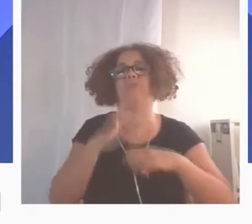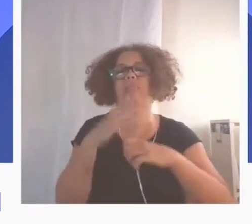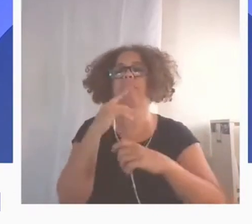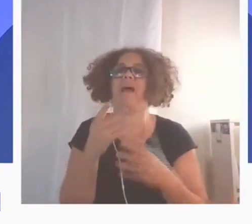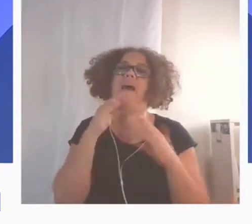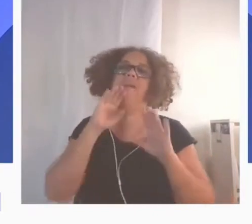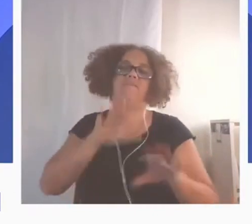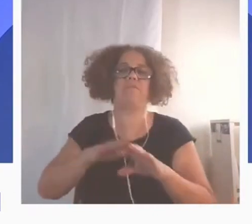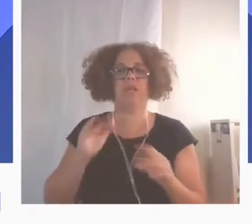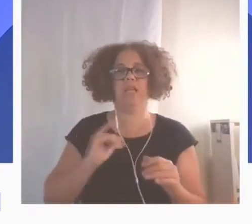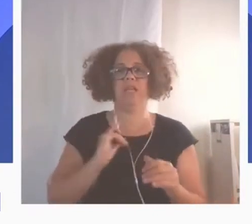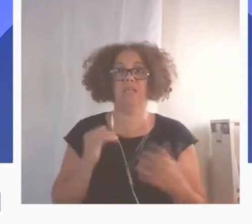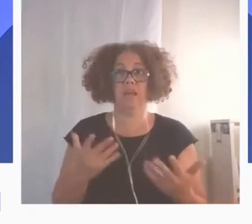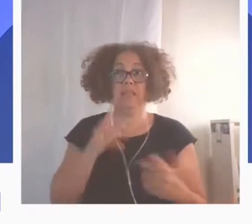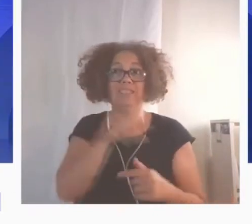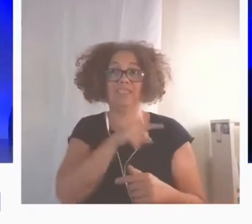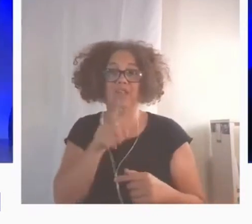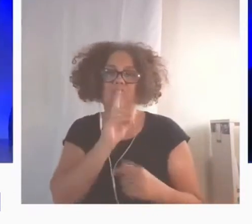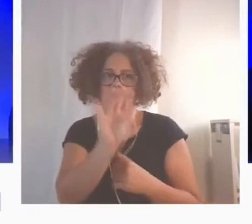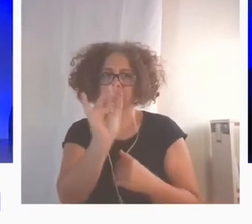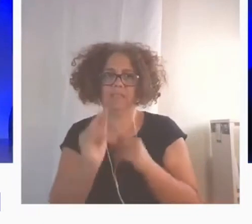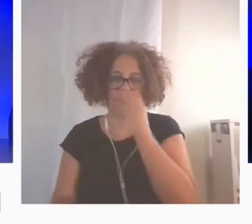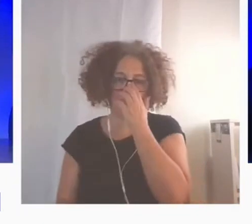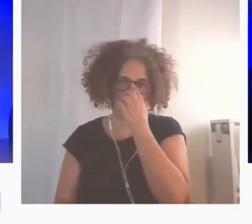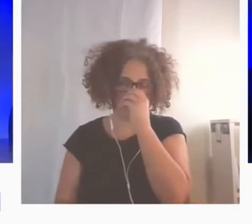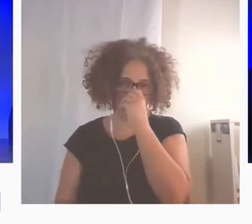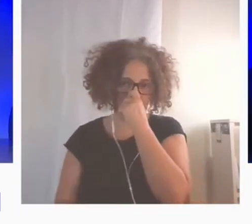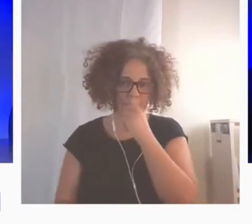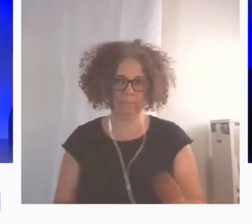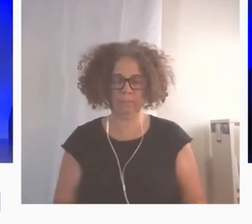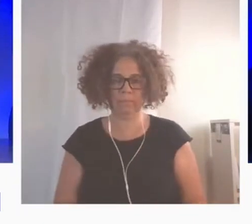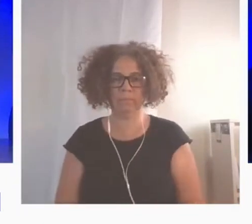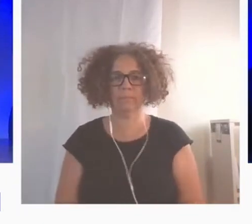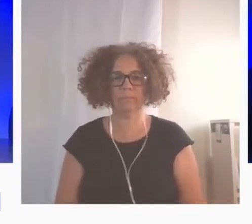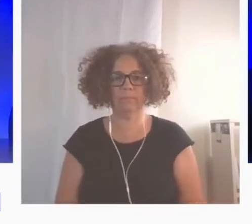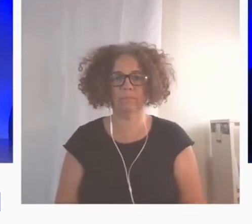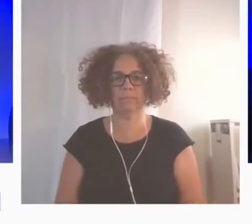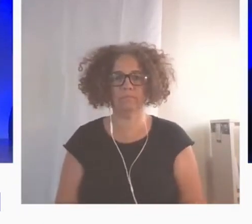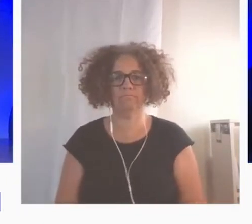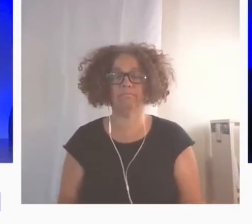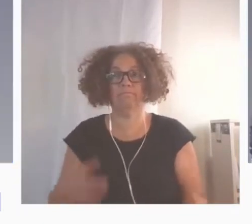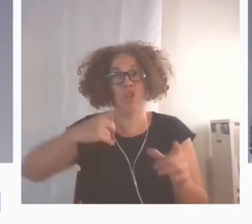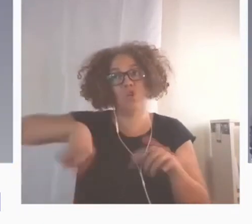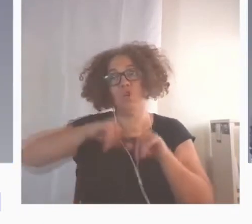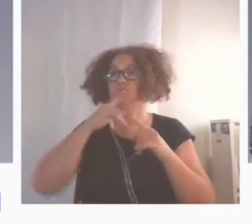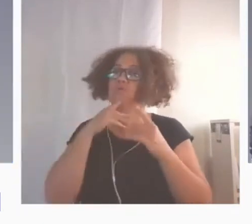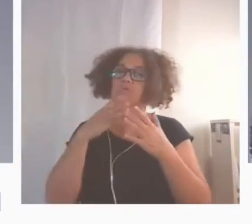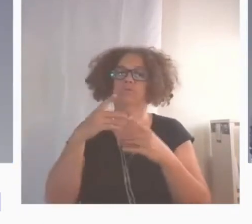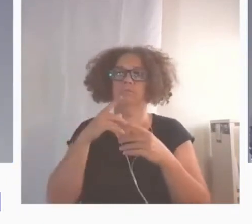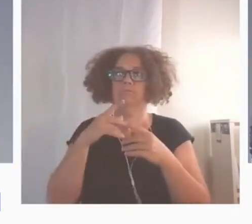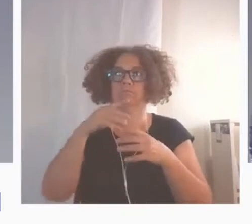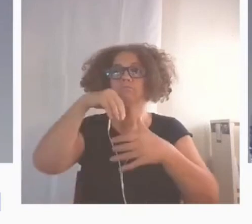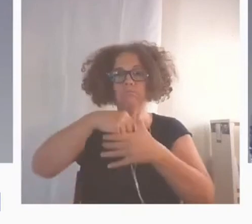la comunidad, del municipio, ¿no? Sí, nosotros, por ejemplo, trabajamos en el municipio, tenemos varios concejales